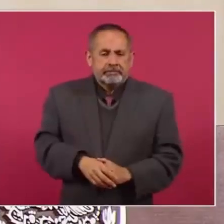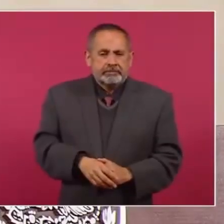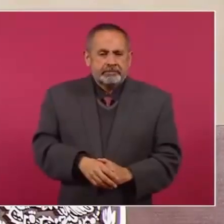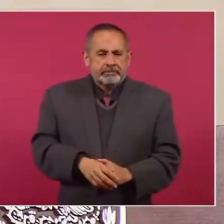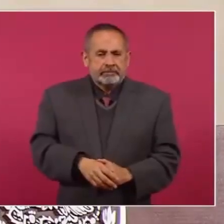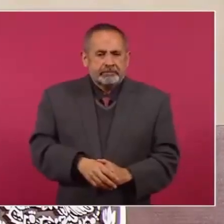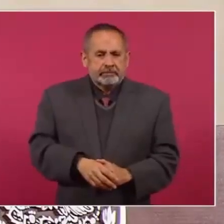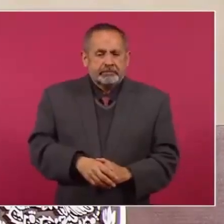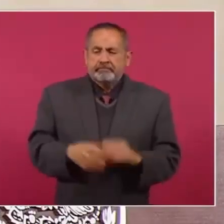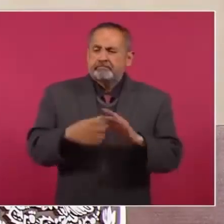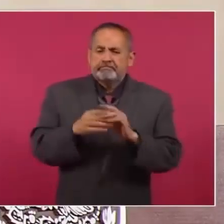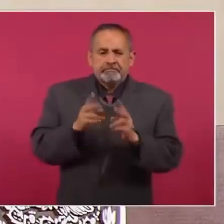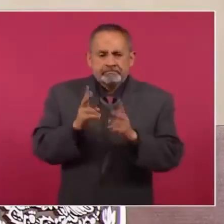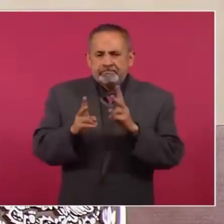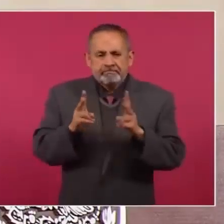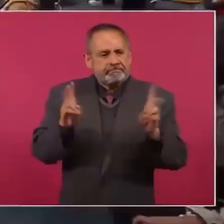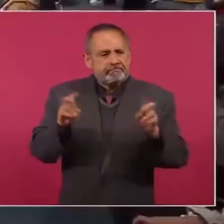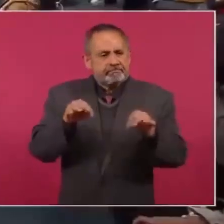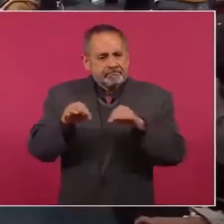tratar el tema